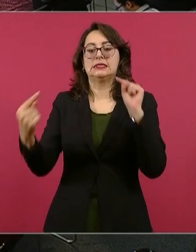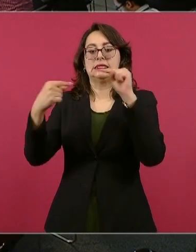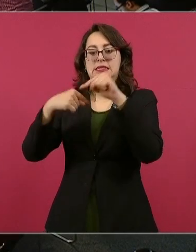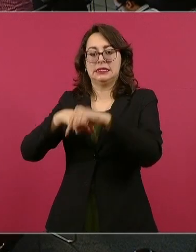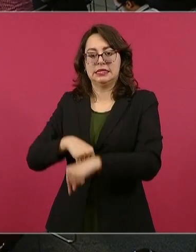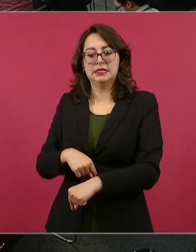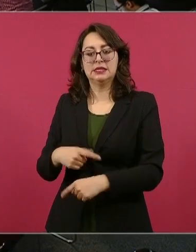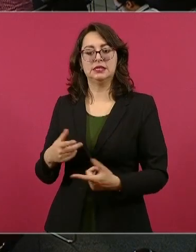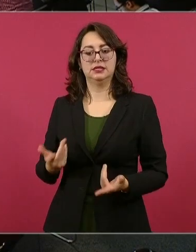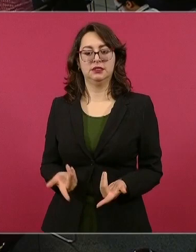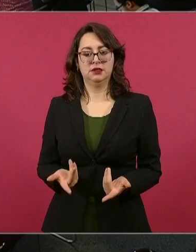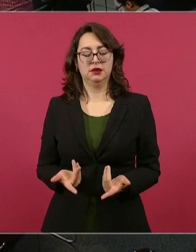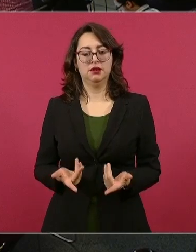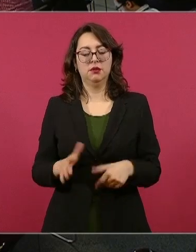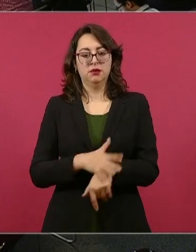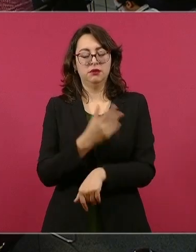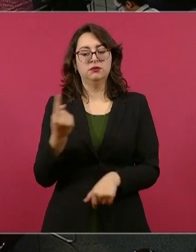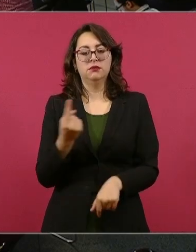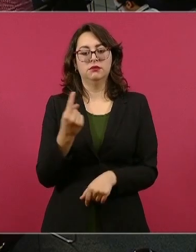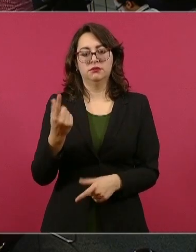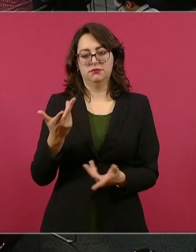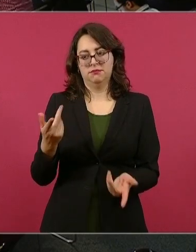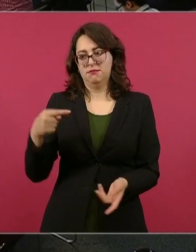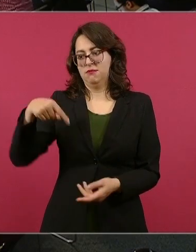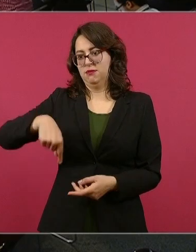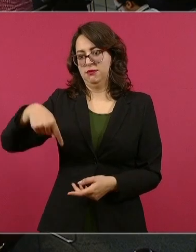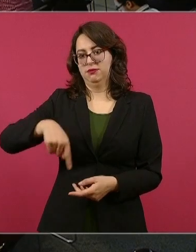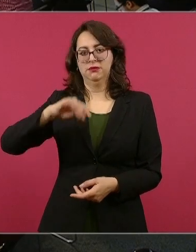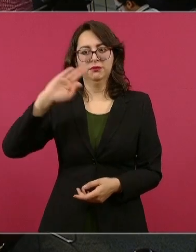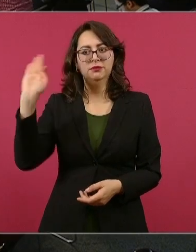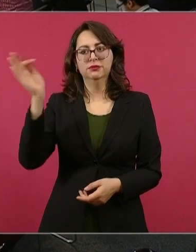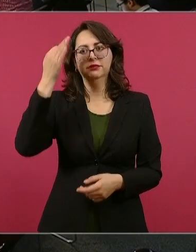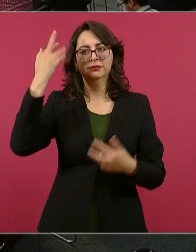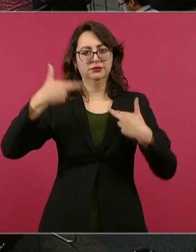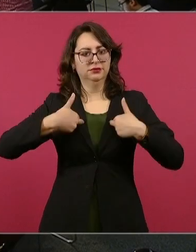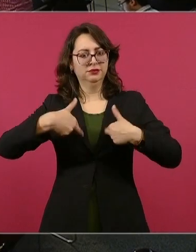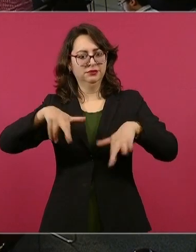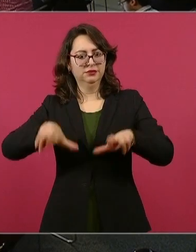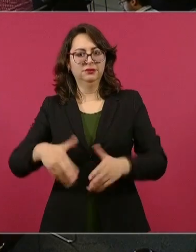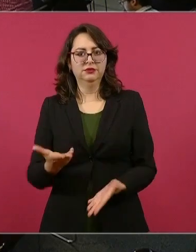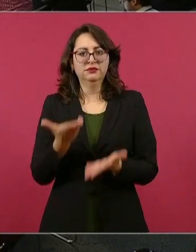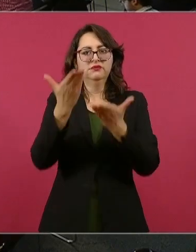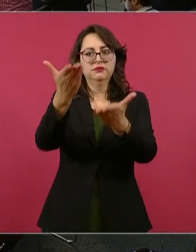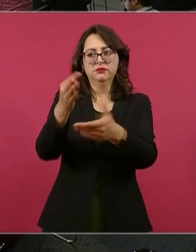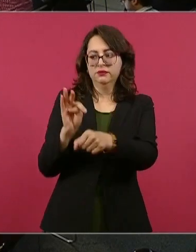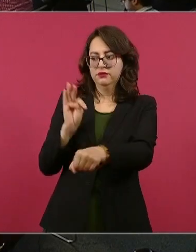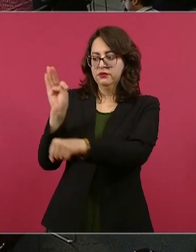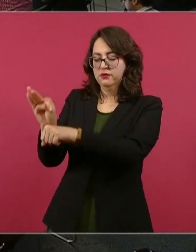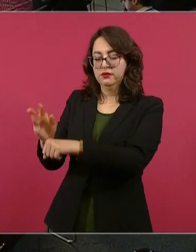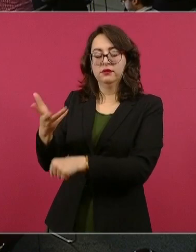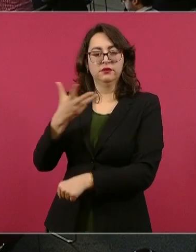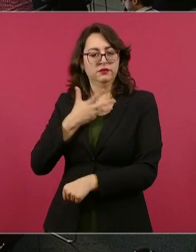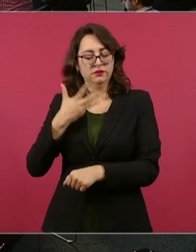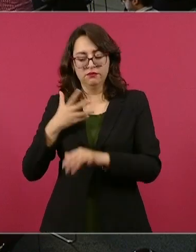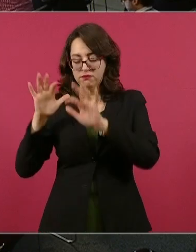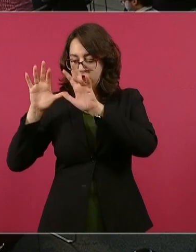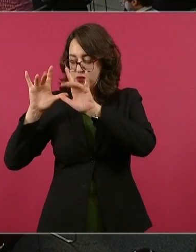este espacio, precisamente porque aquí se siente el respaldo. Ellos es textual lo que dicen, incluso le voy a entregar una